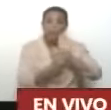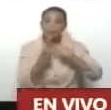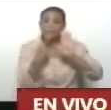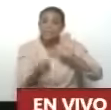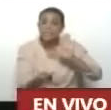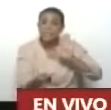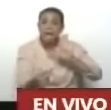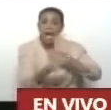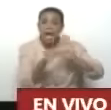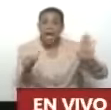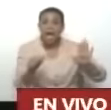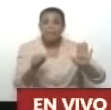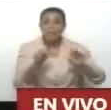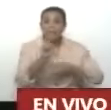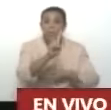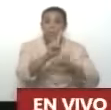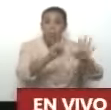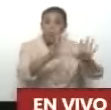el artículo 70,